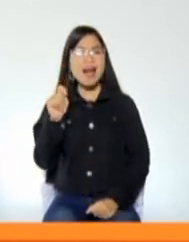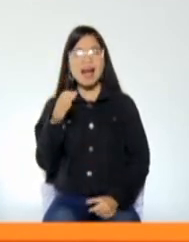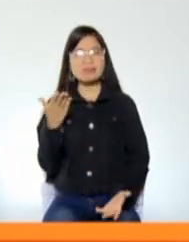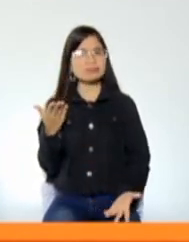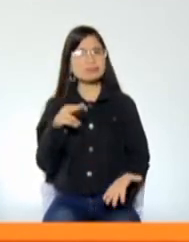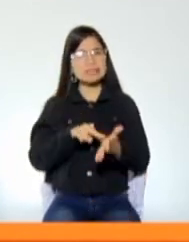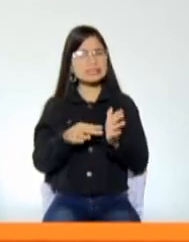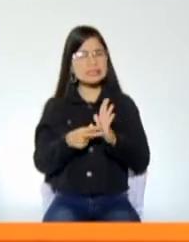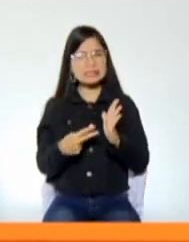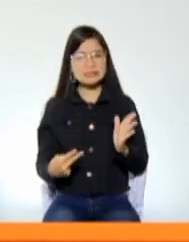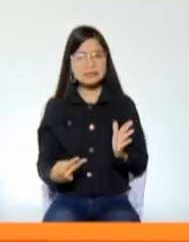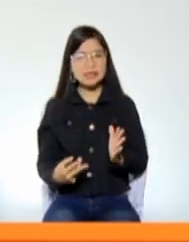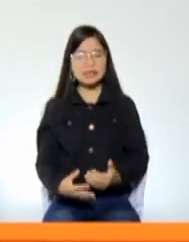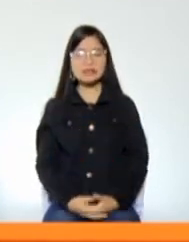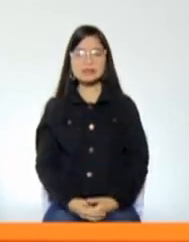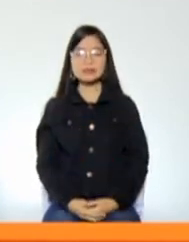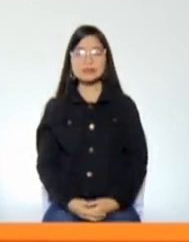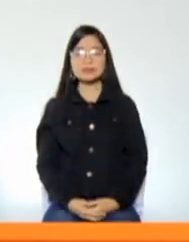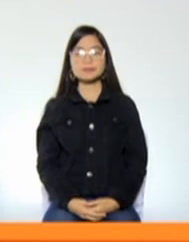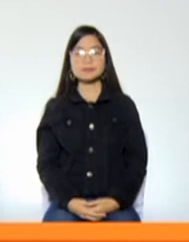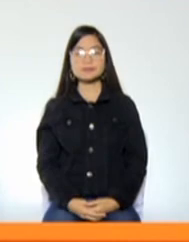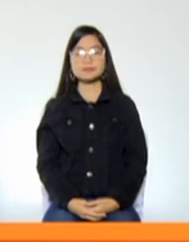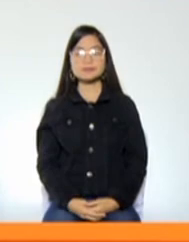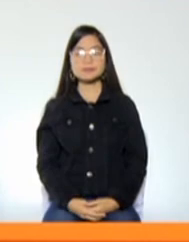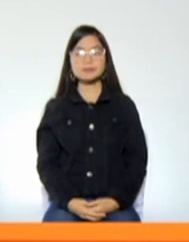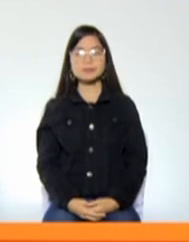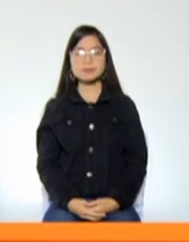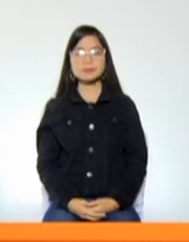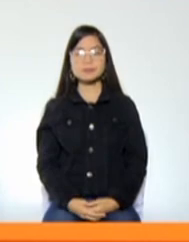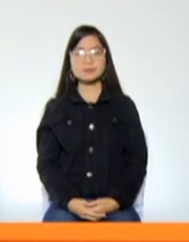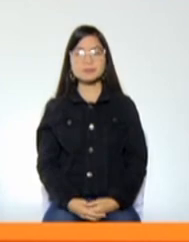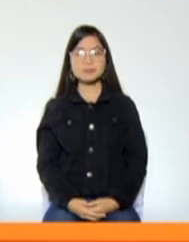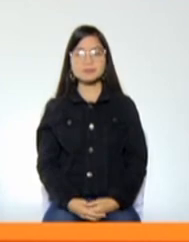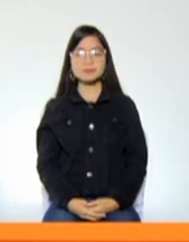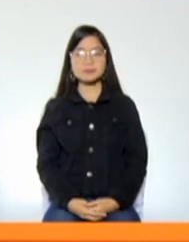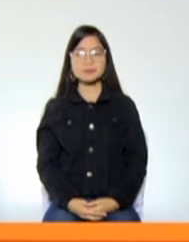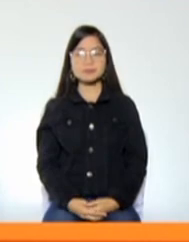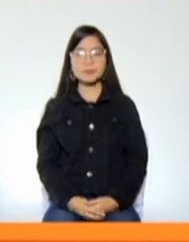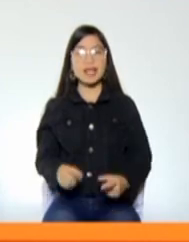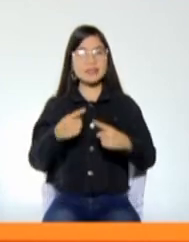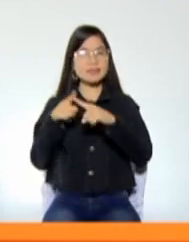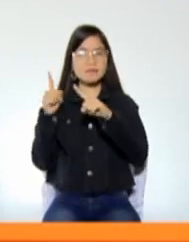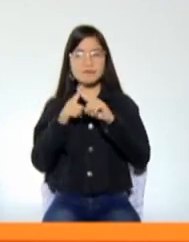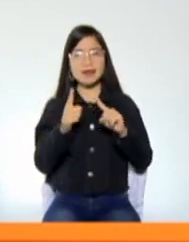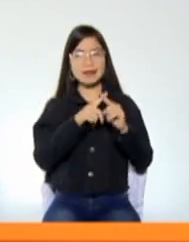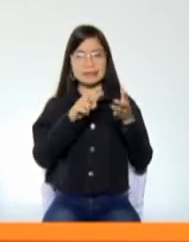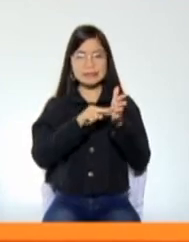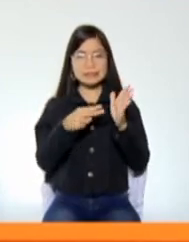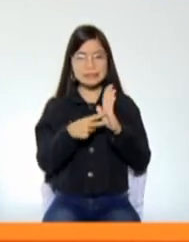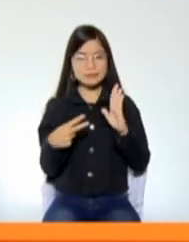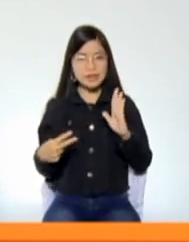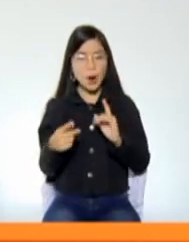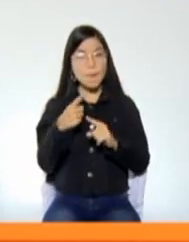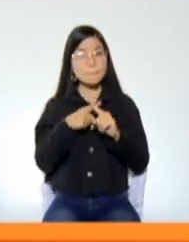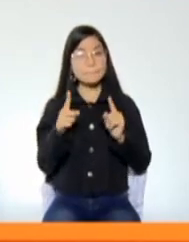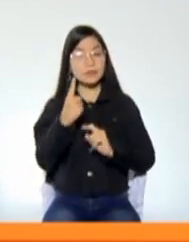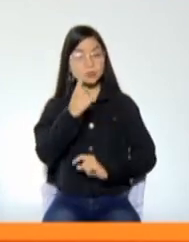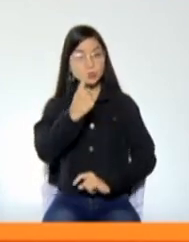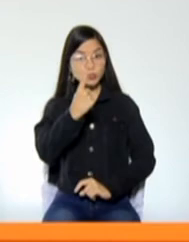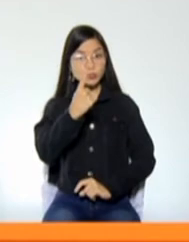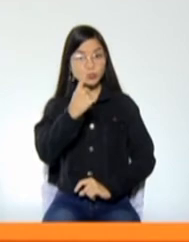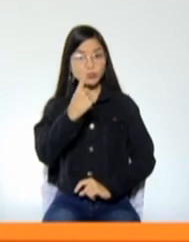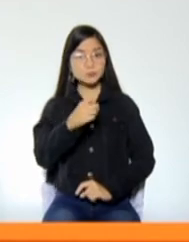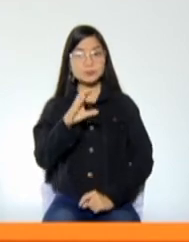diferentes acepciones. Vamos a utilizar uno de ellos para lo que nos compete. En este caso,